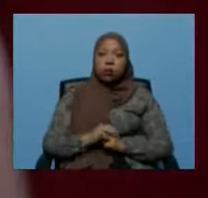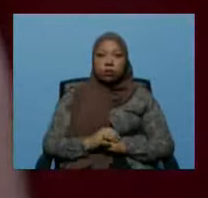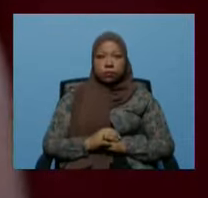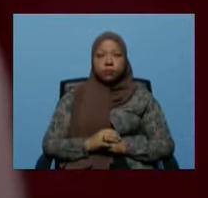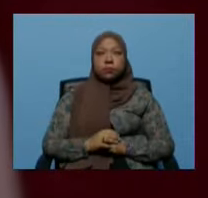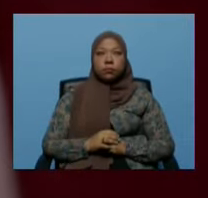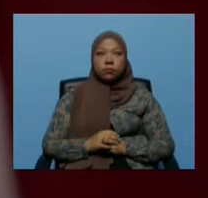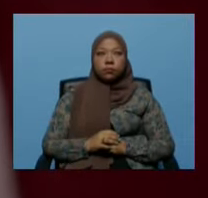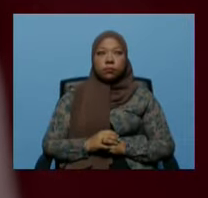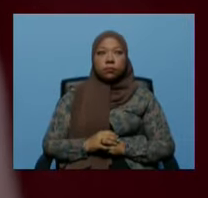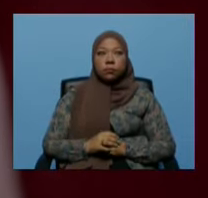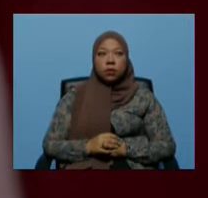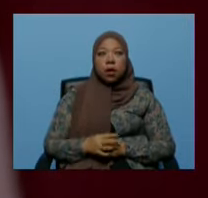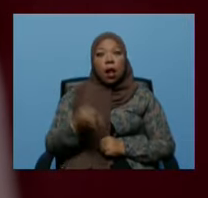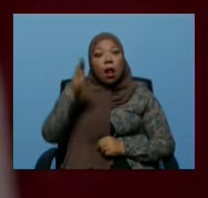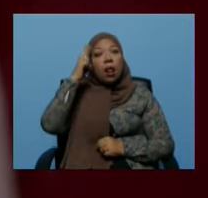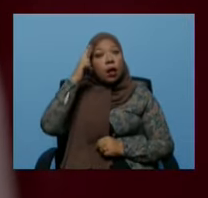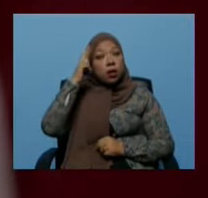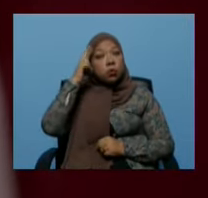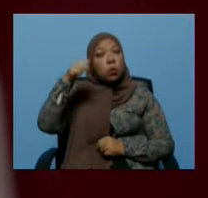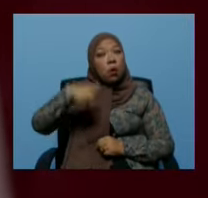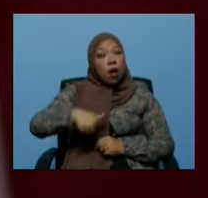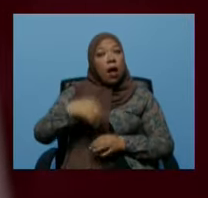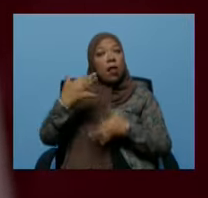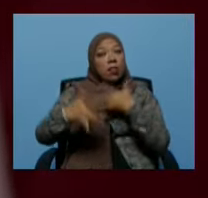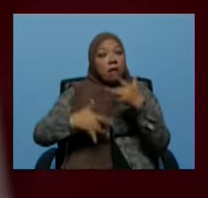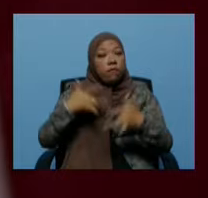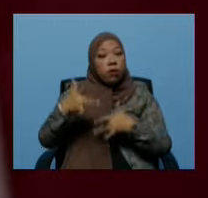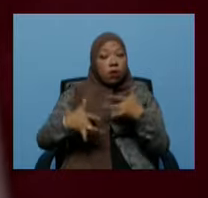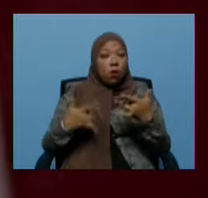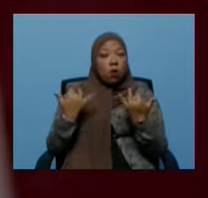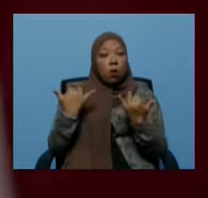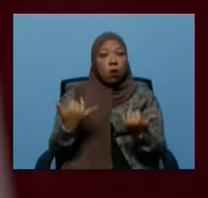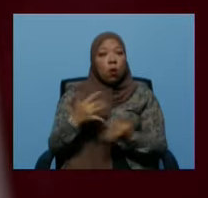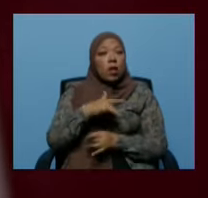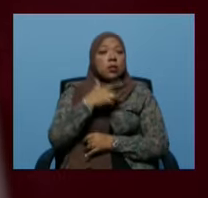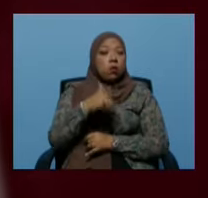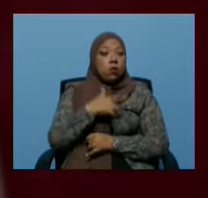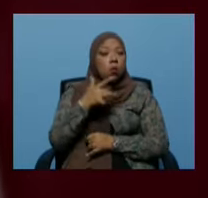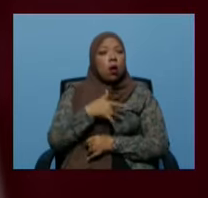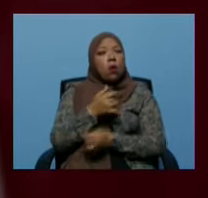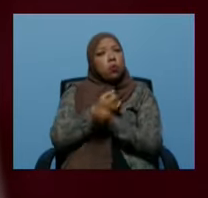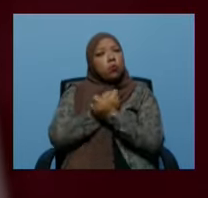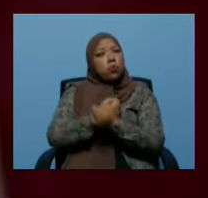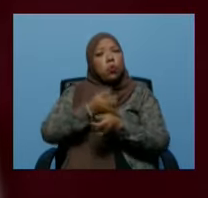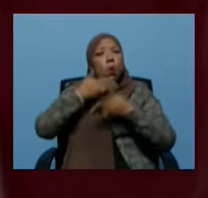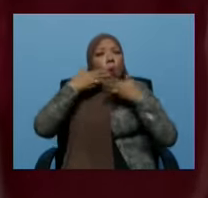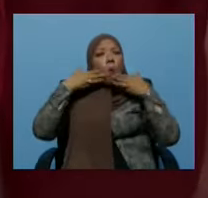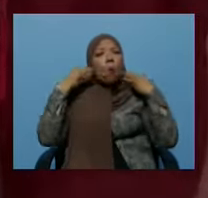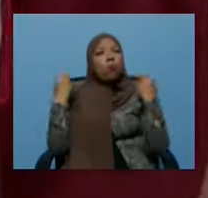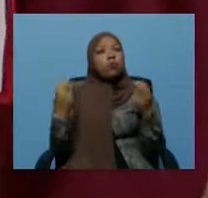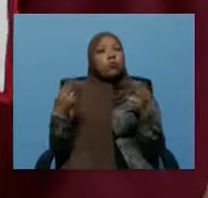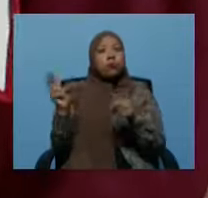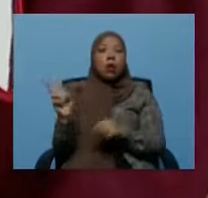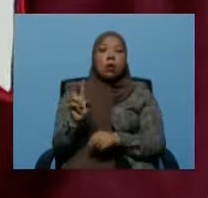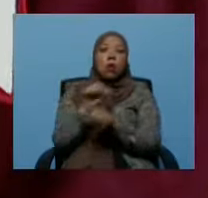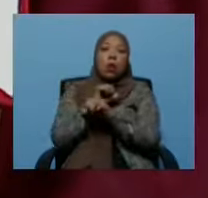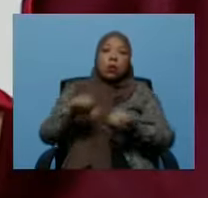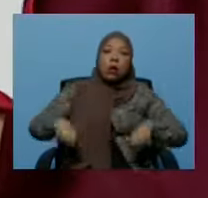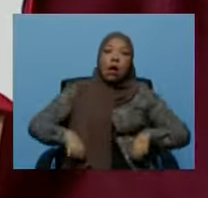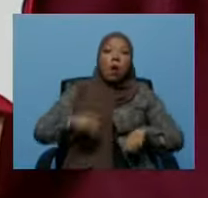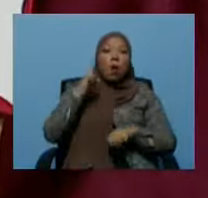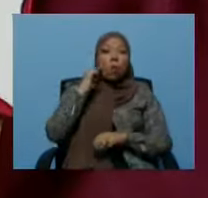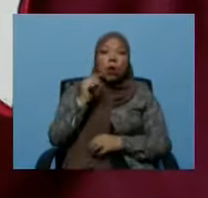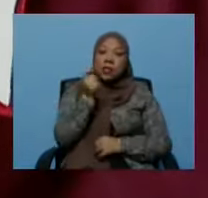Venezuela. Esa es la razón por la cual decía hace momentos que se siente sumamente orgulloso de la existencia de la